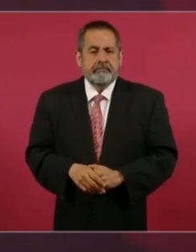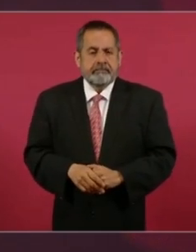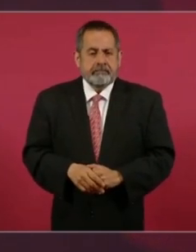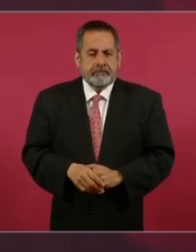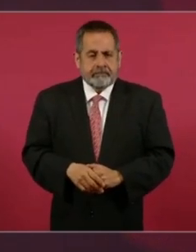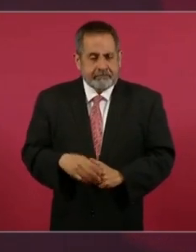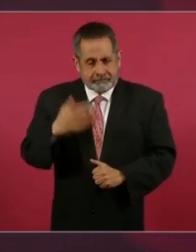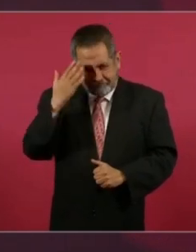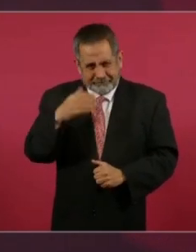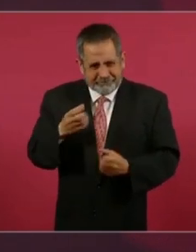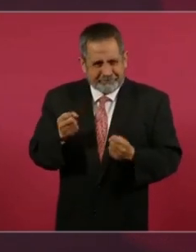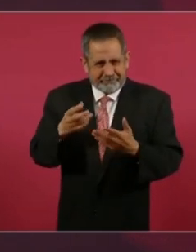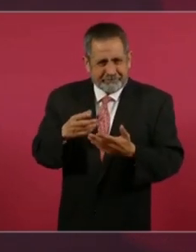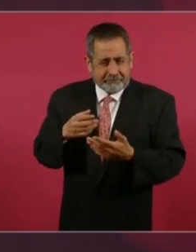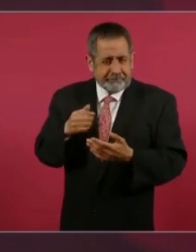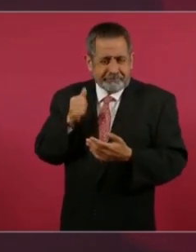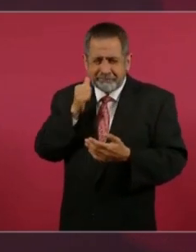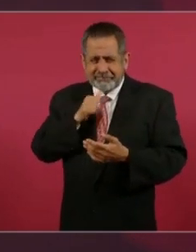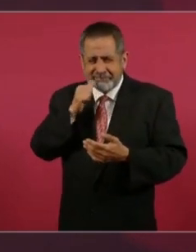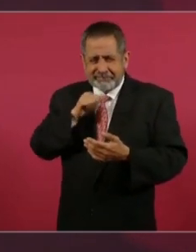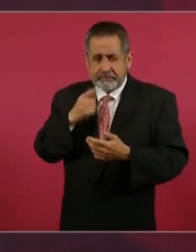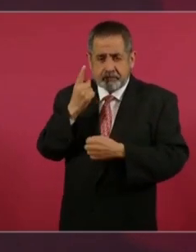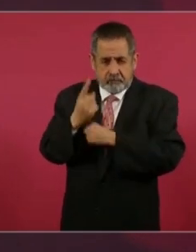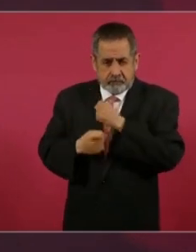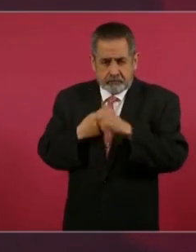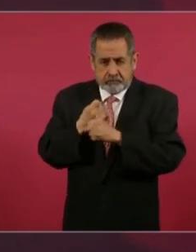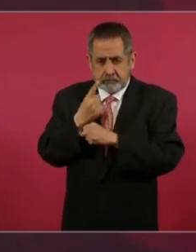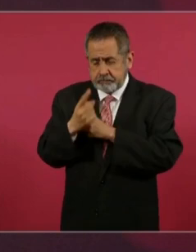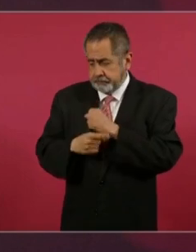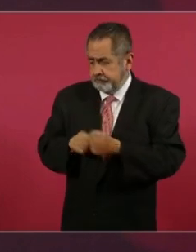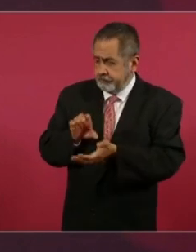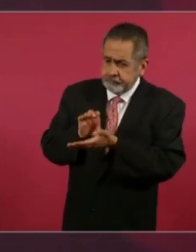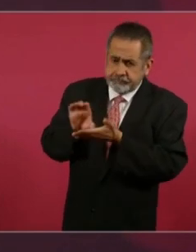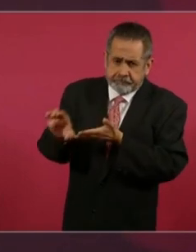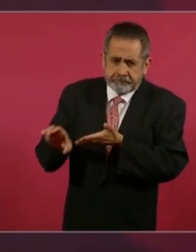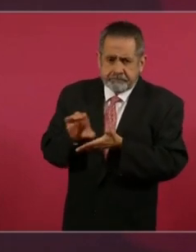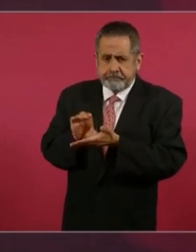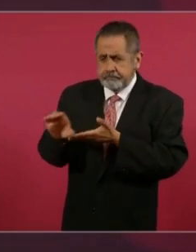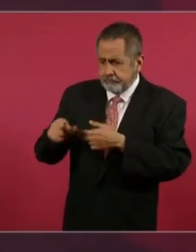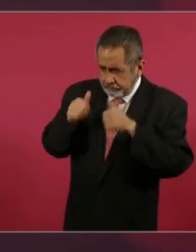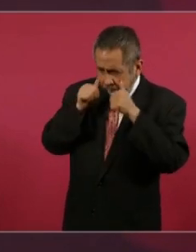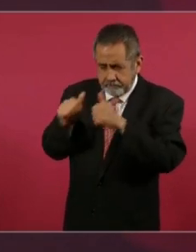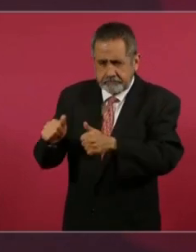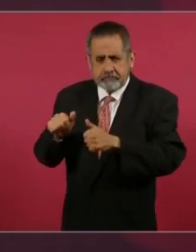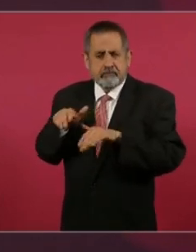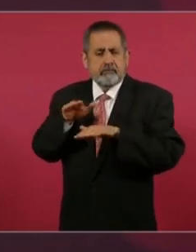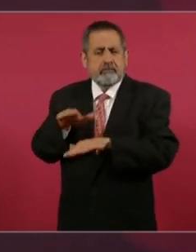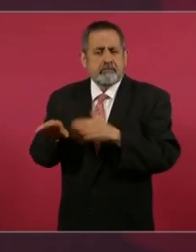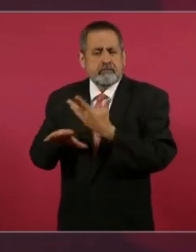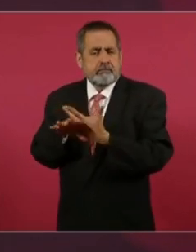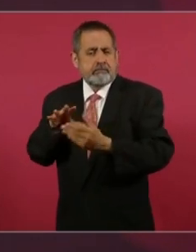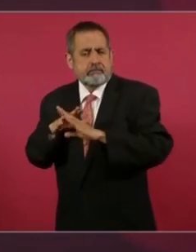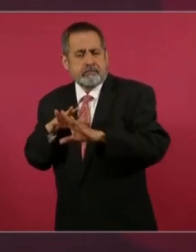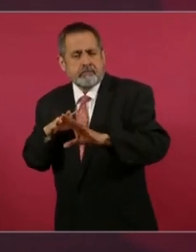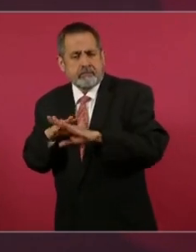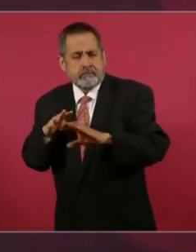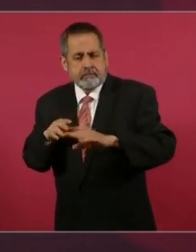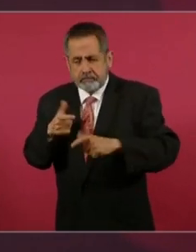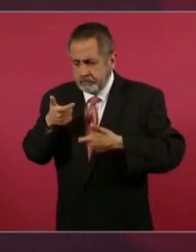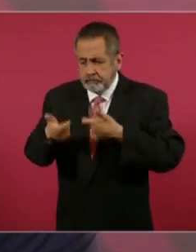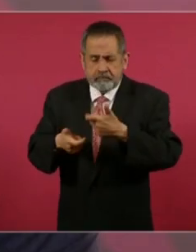¿Saben cuánto destinamos cada año a atender el fenómeno migratorio en